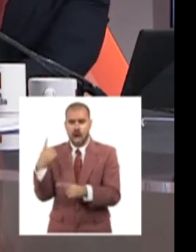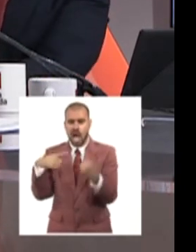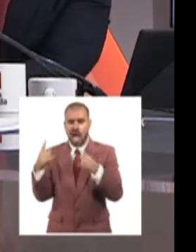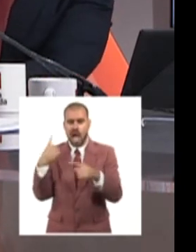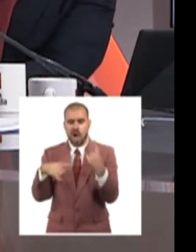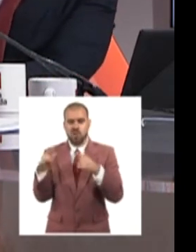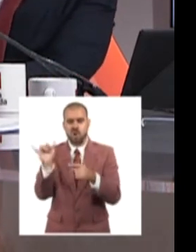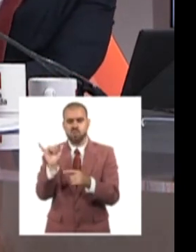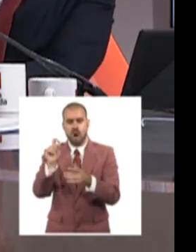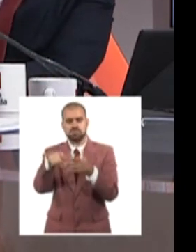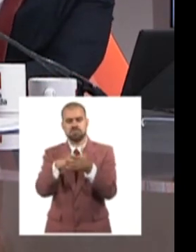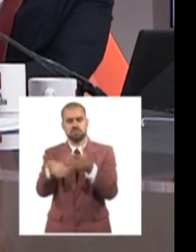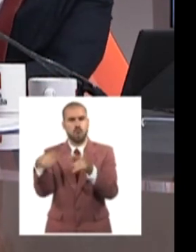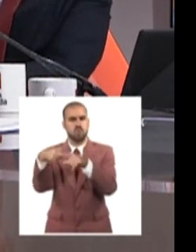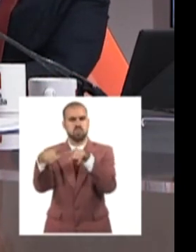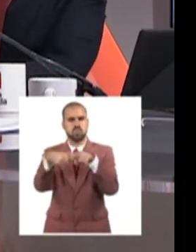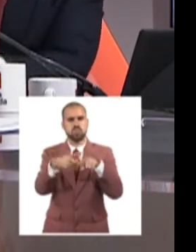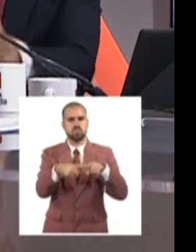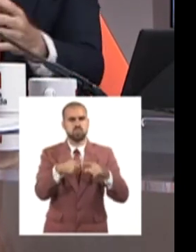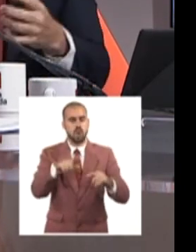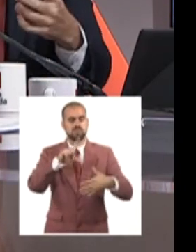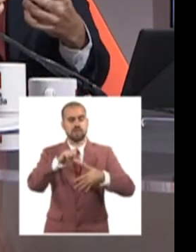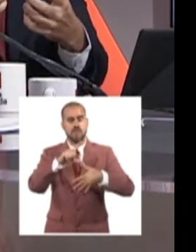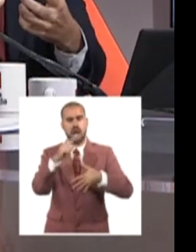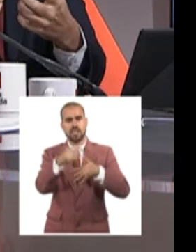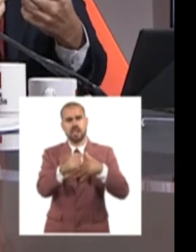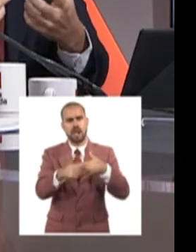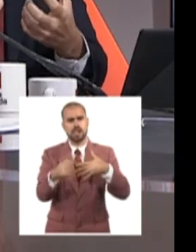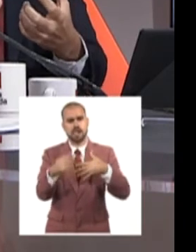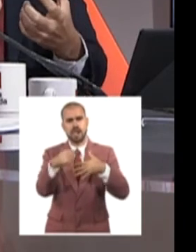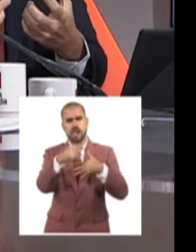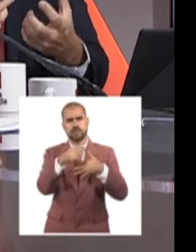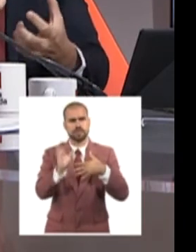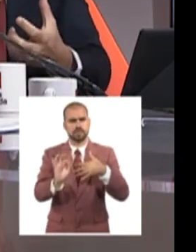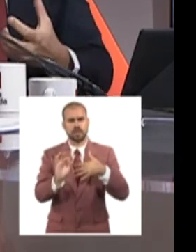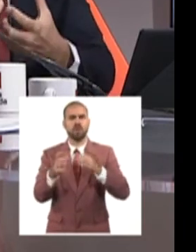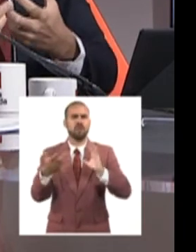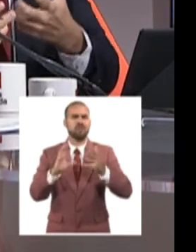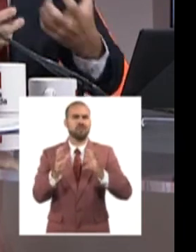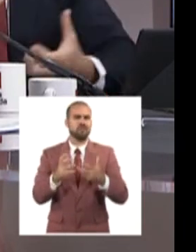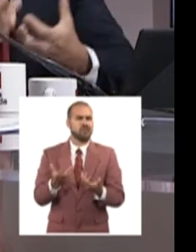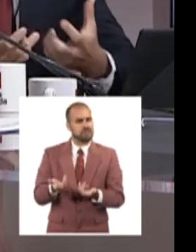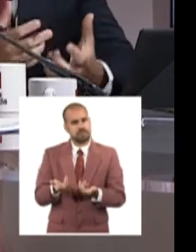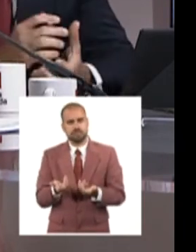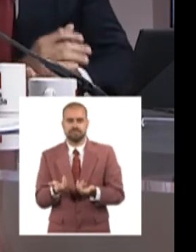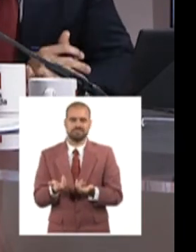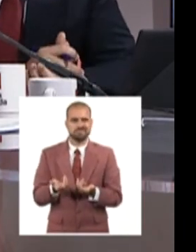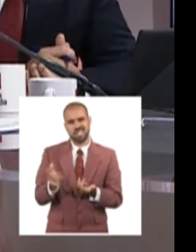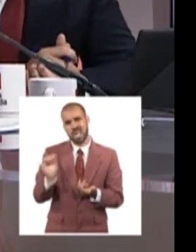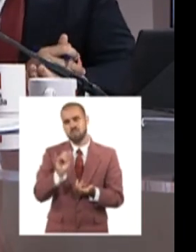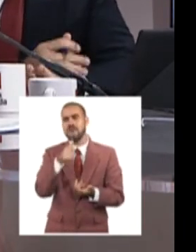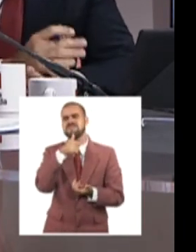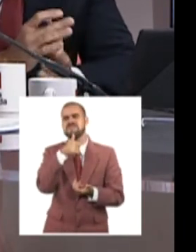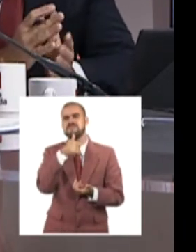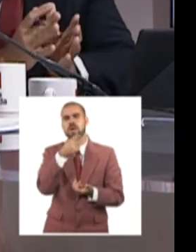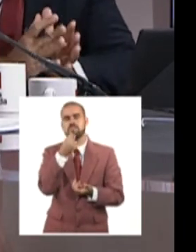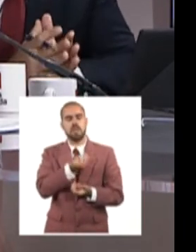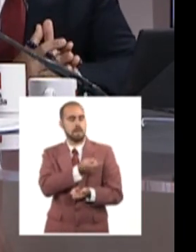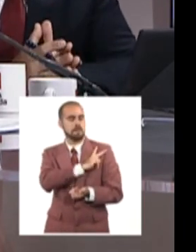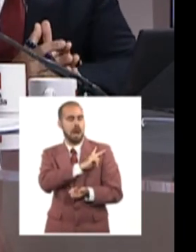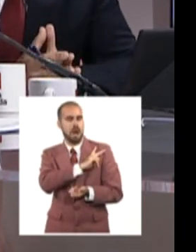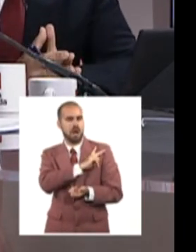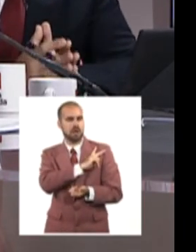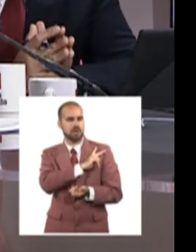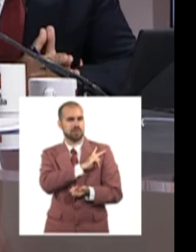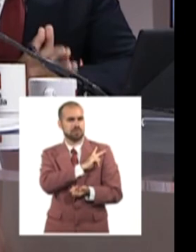y campañas en américa latina' de entonces como una forma vamos a decir como una estrategia fácil para llegar al poder esa